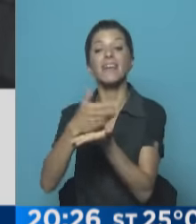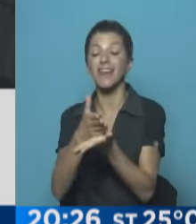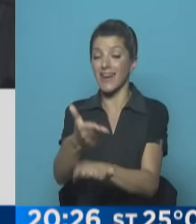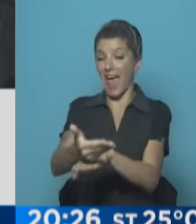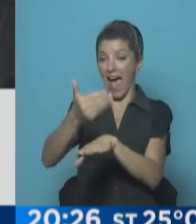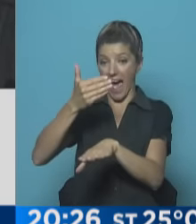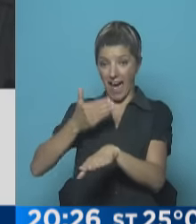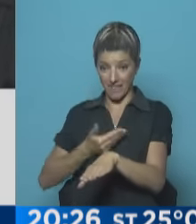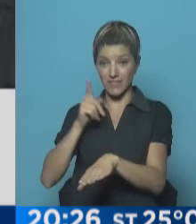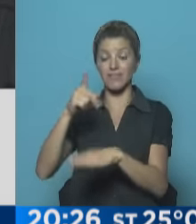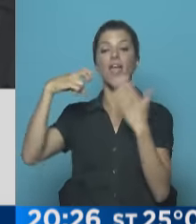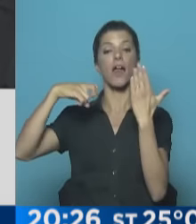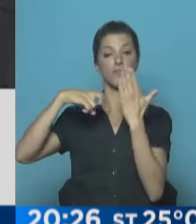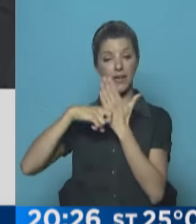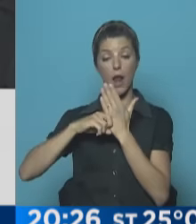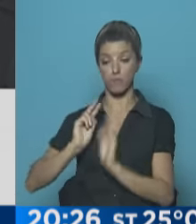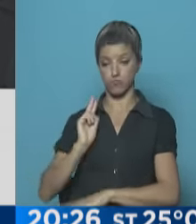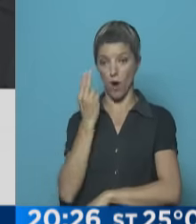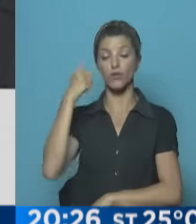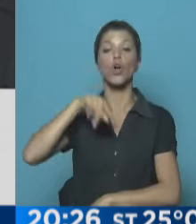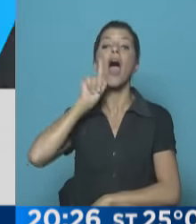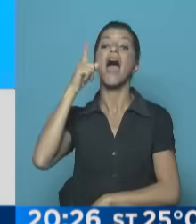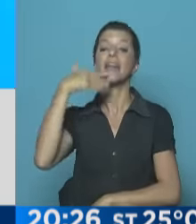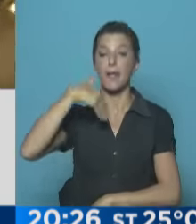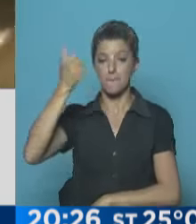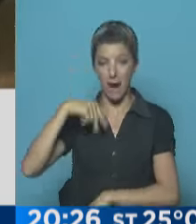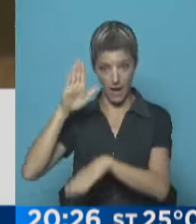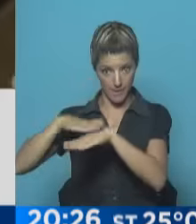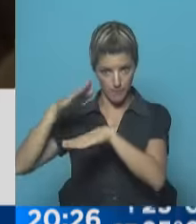manejada anteriormente por el fiscal fallecido Alberto Nisman.